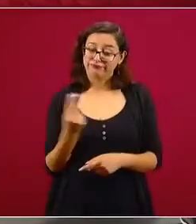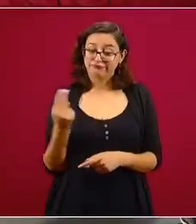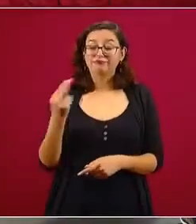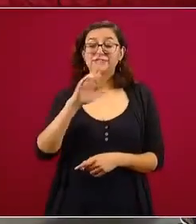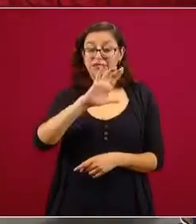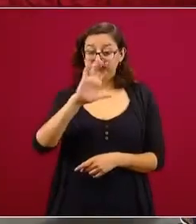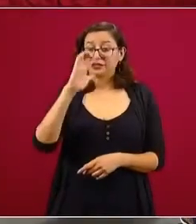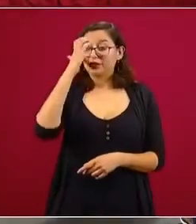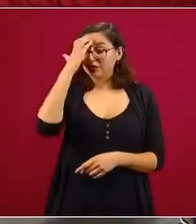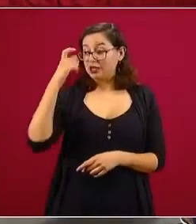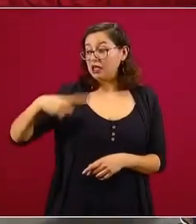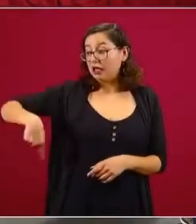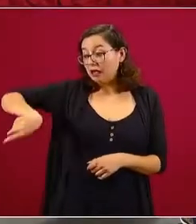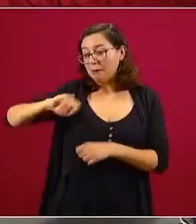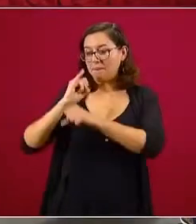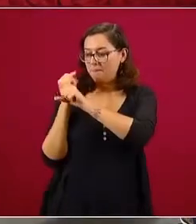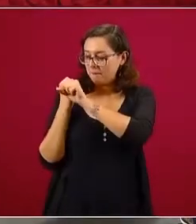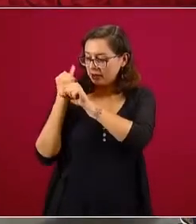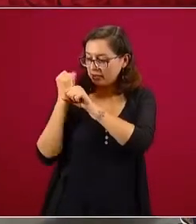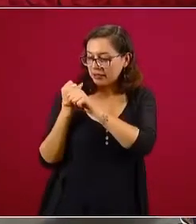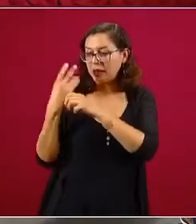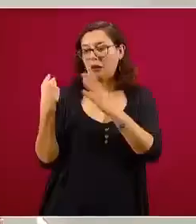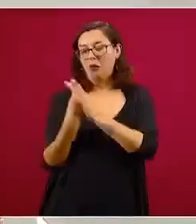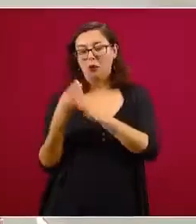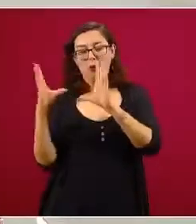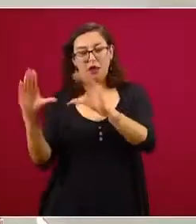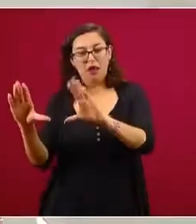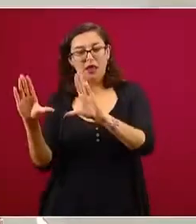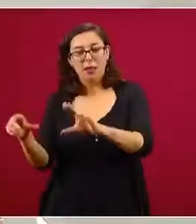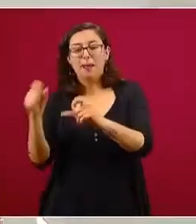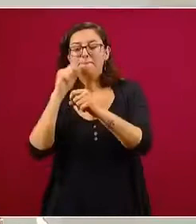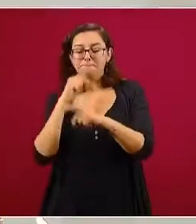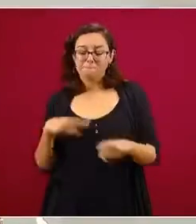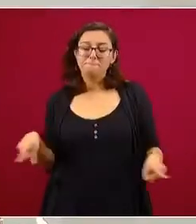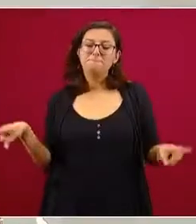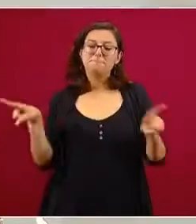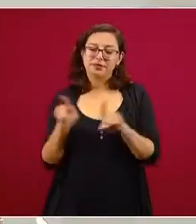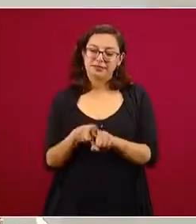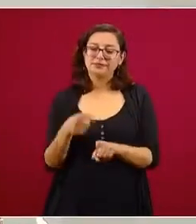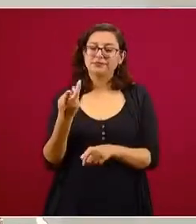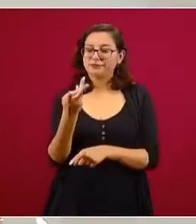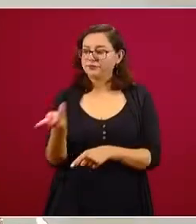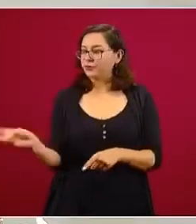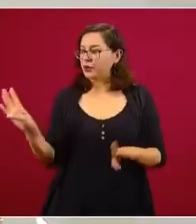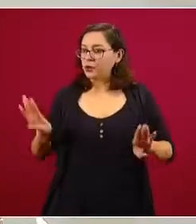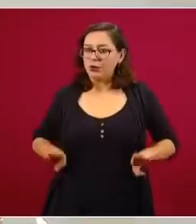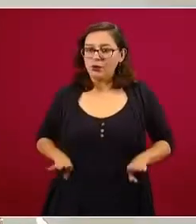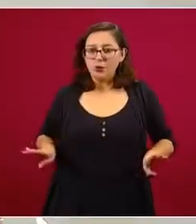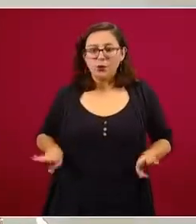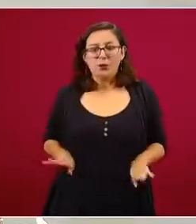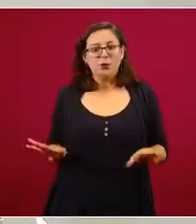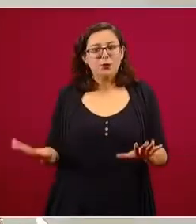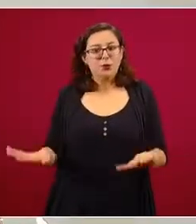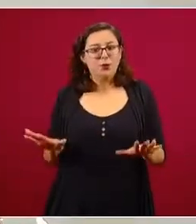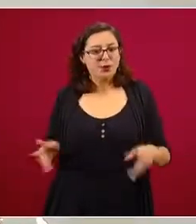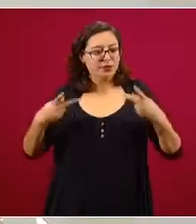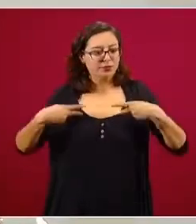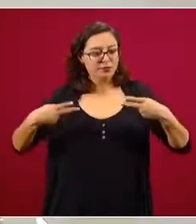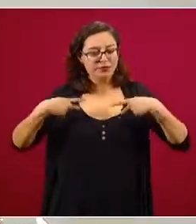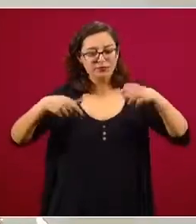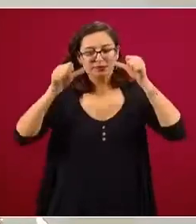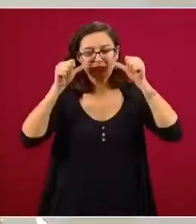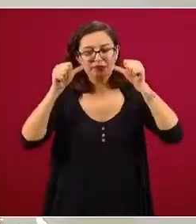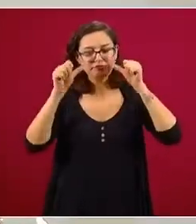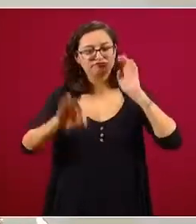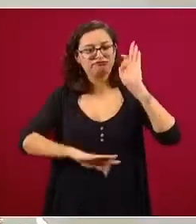por el trabajo de investigación, por la docencia y por prácticas que han sido sobresalientes en la atención de los pacientes y los